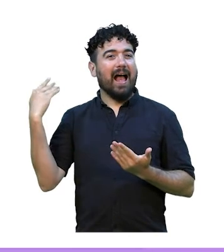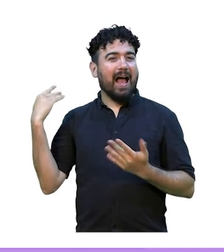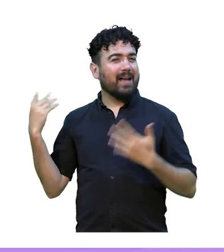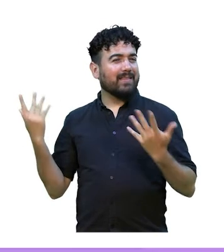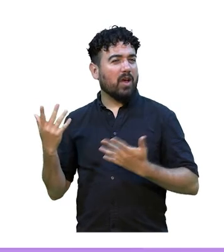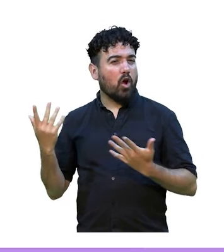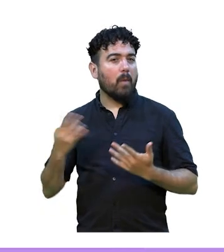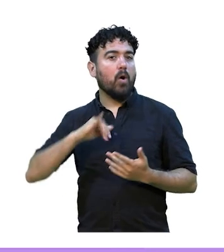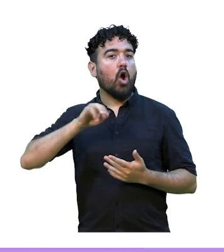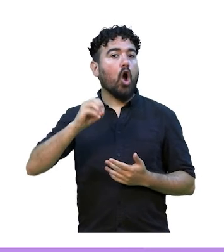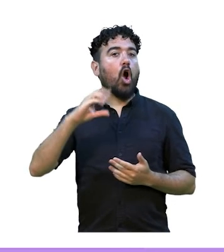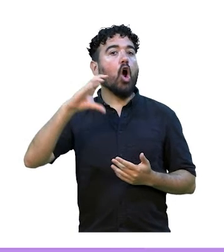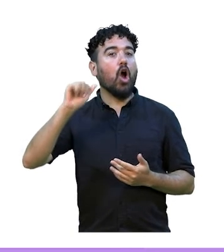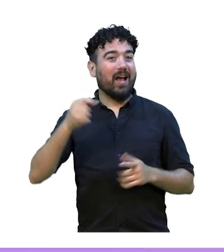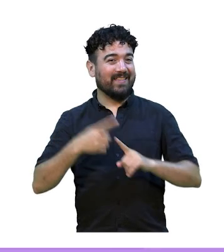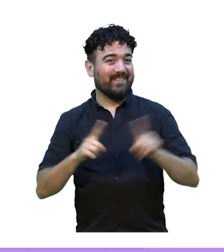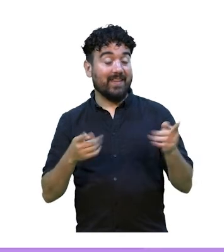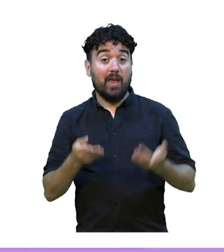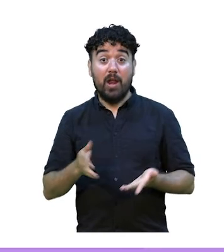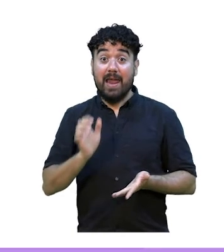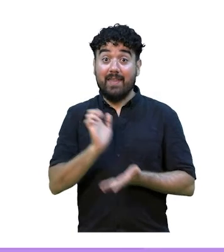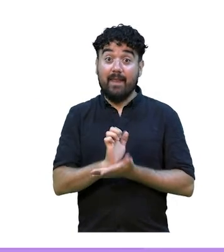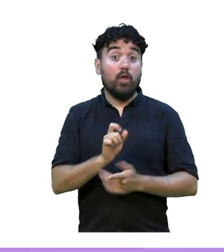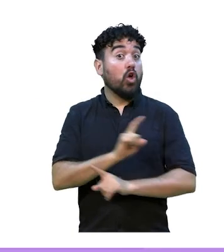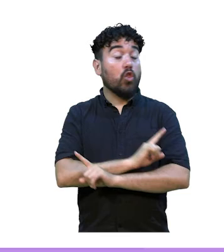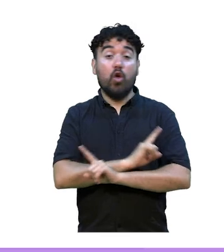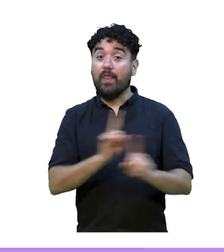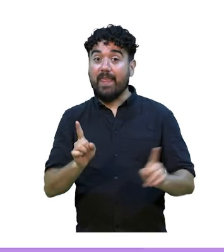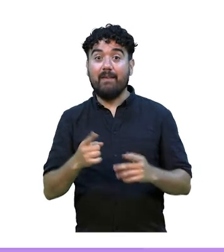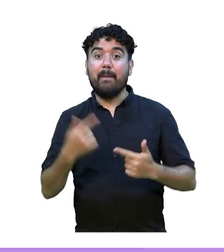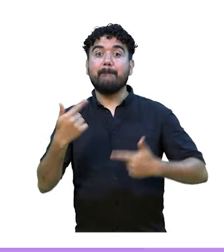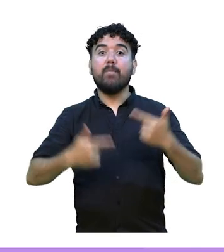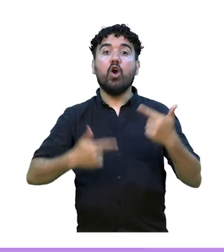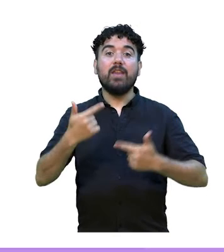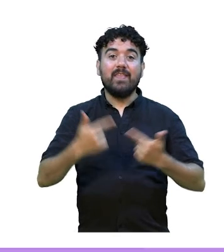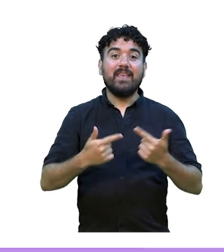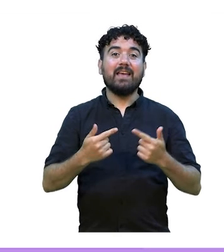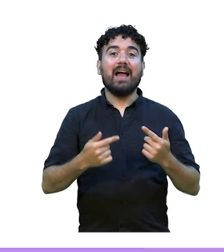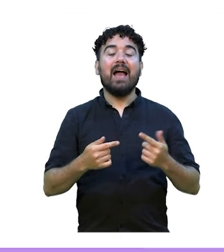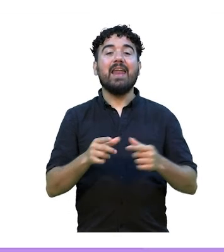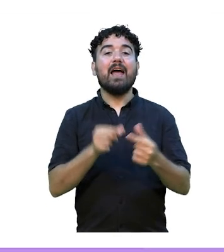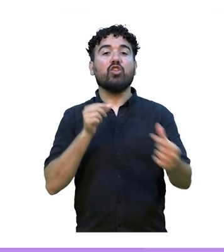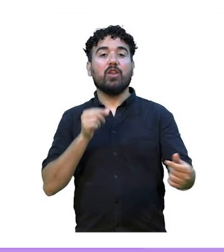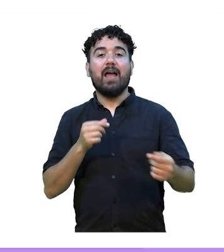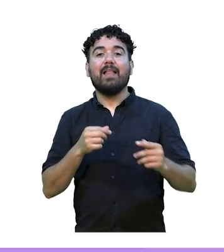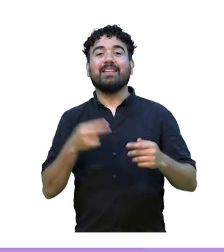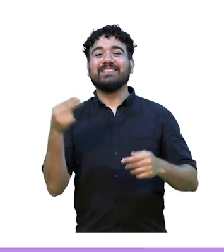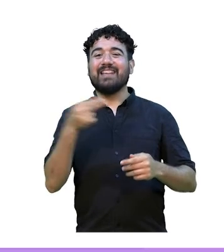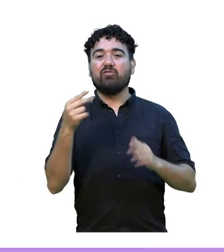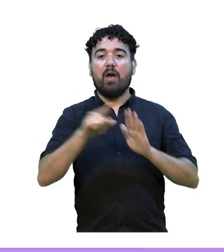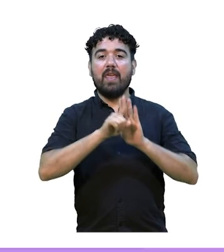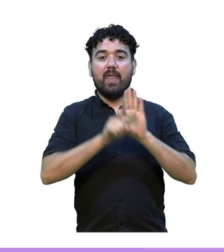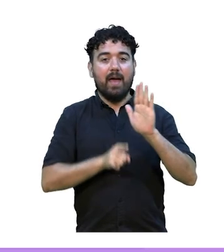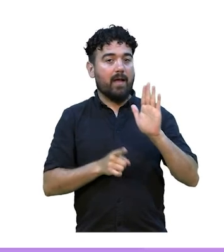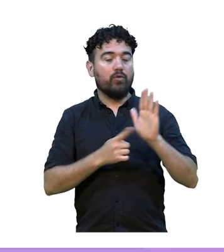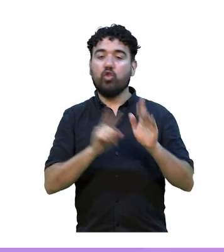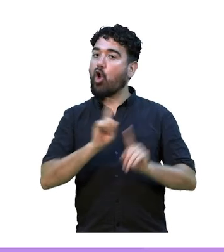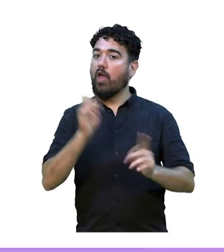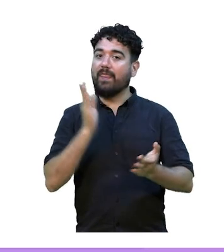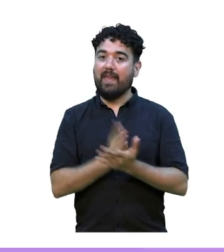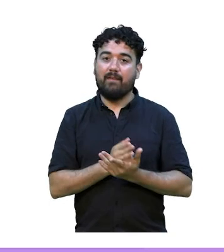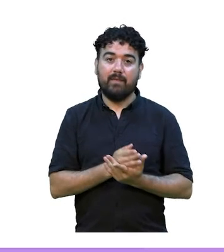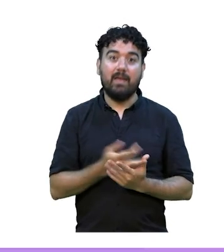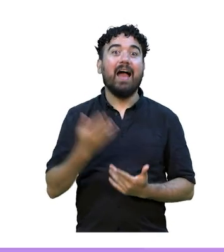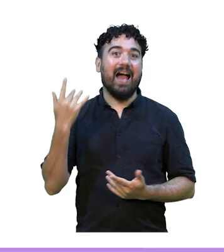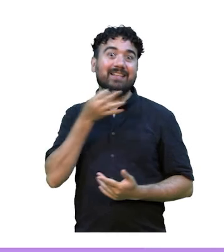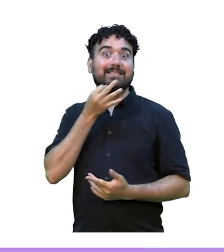clave, digamos, en oposición a cómo fue lo de las jocas, el Estado no debe tener una política nacional de sexualidad, a